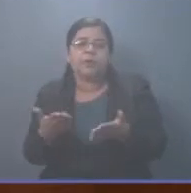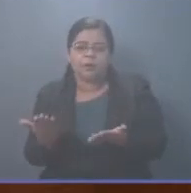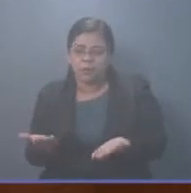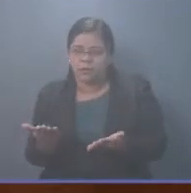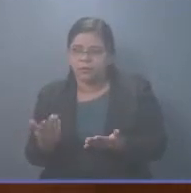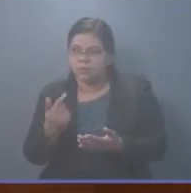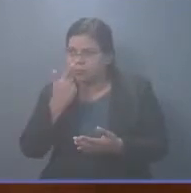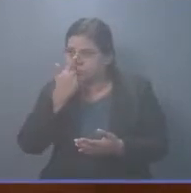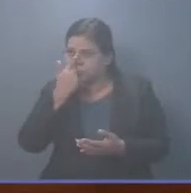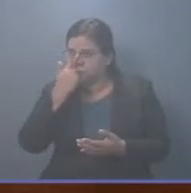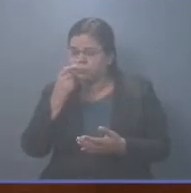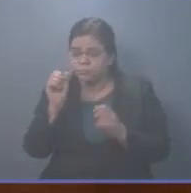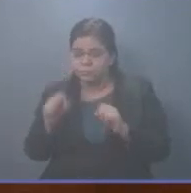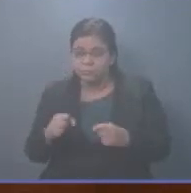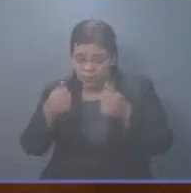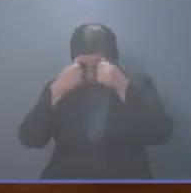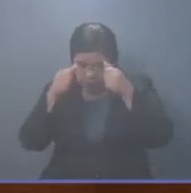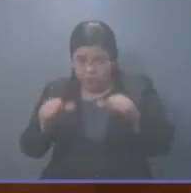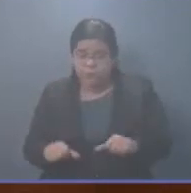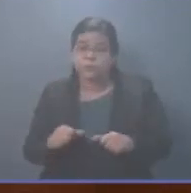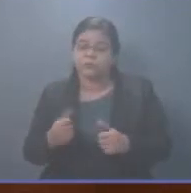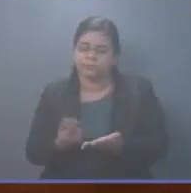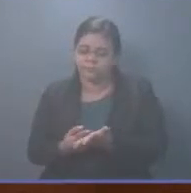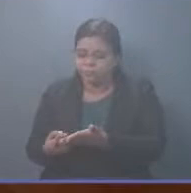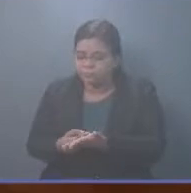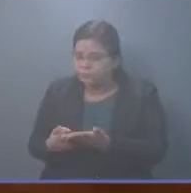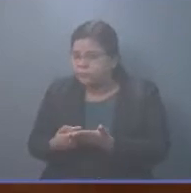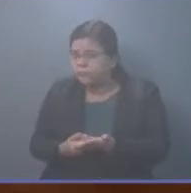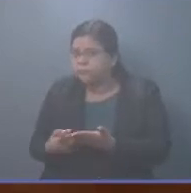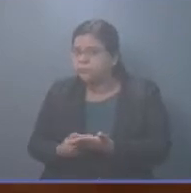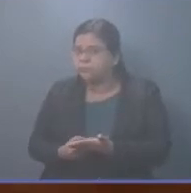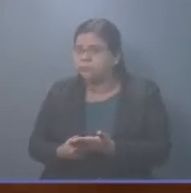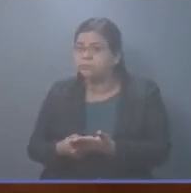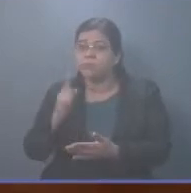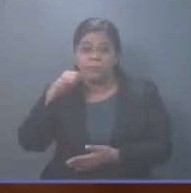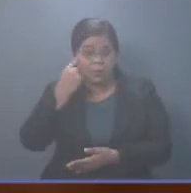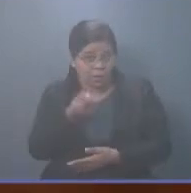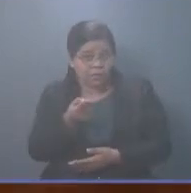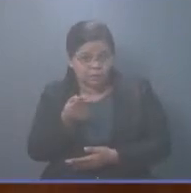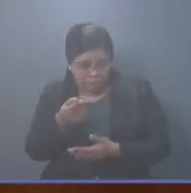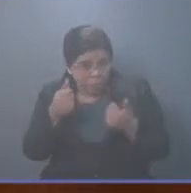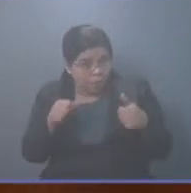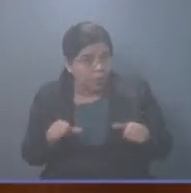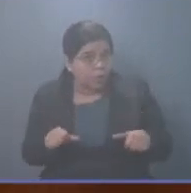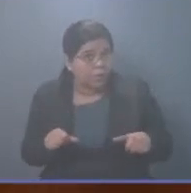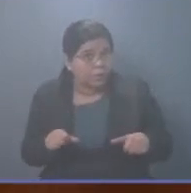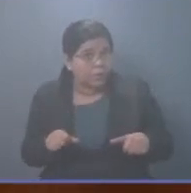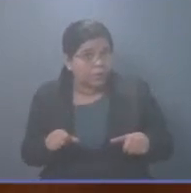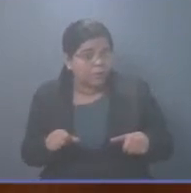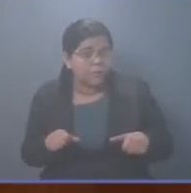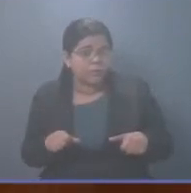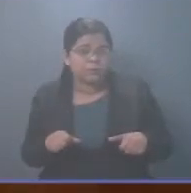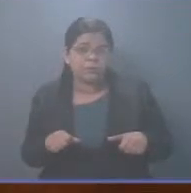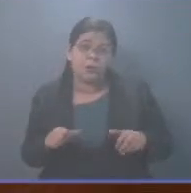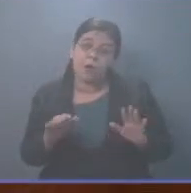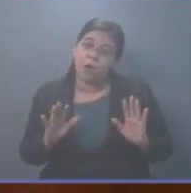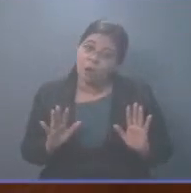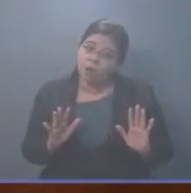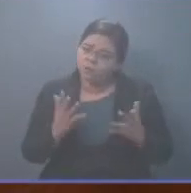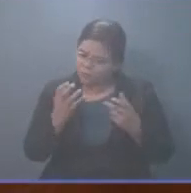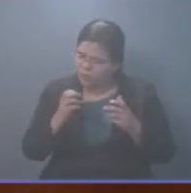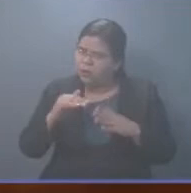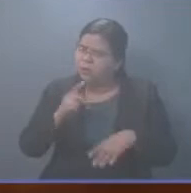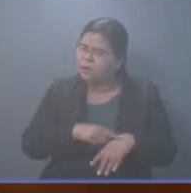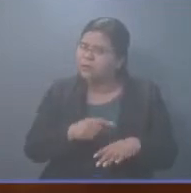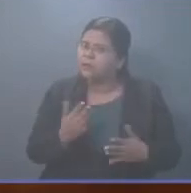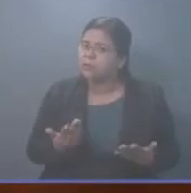que tomemos acuerdo y deliberemos durante la plenaria del día de mañana, si les parece. ¿O prefieren tomarse un poco